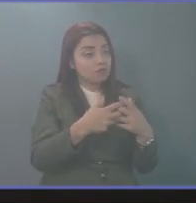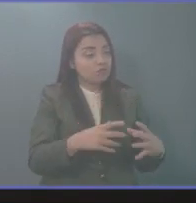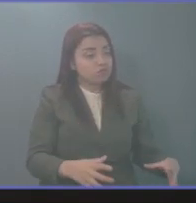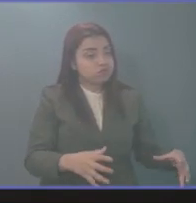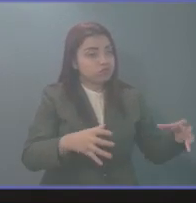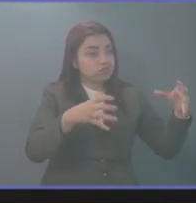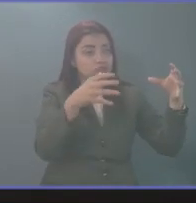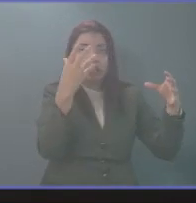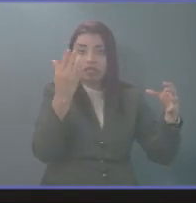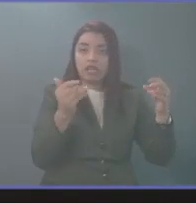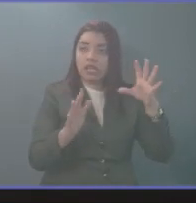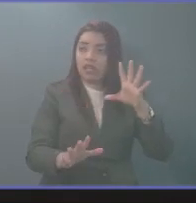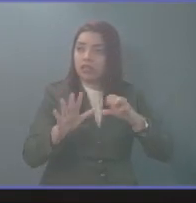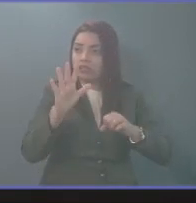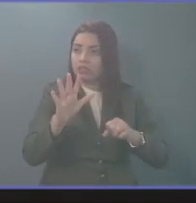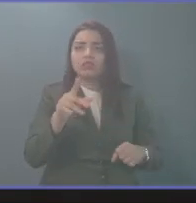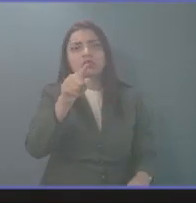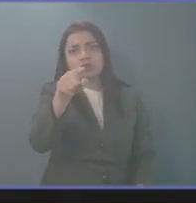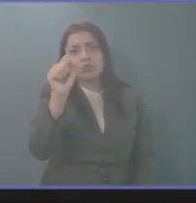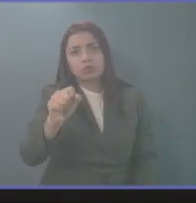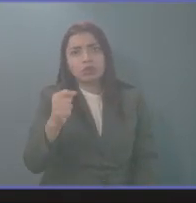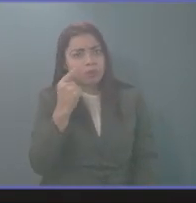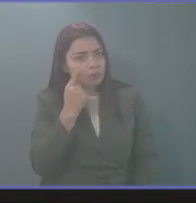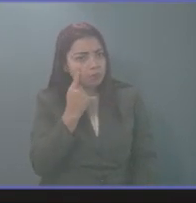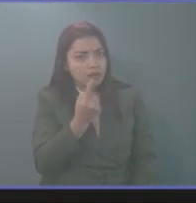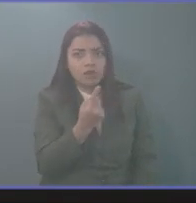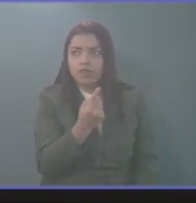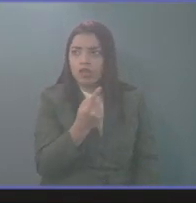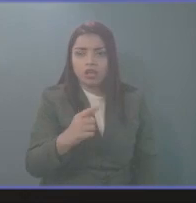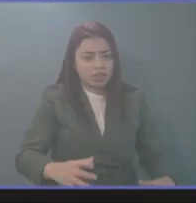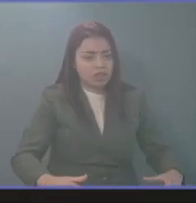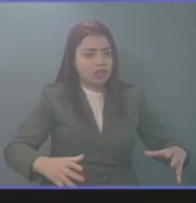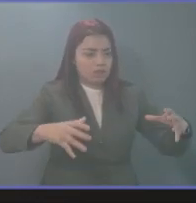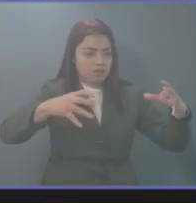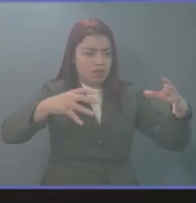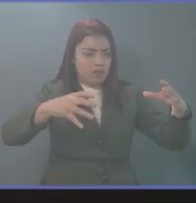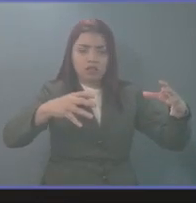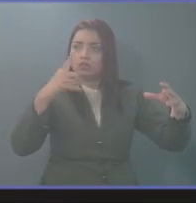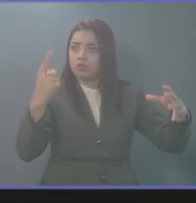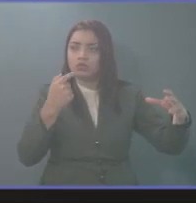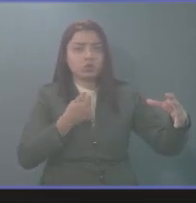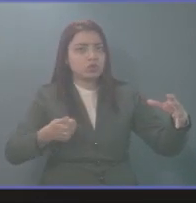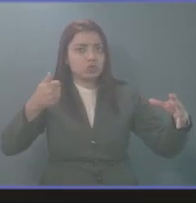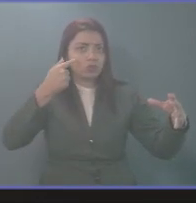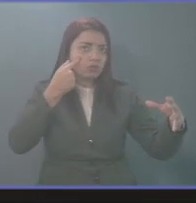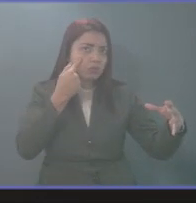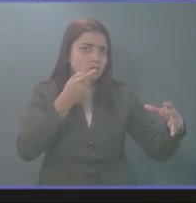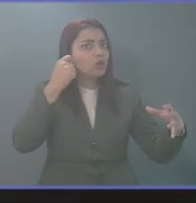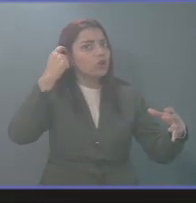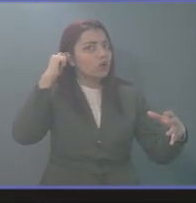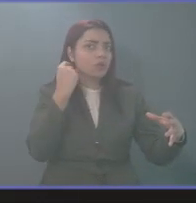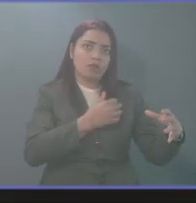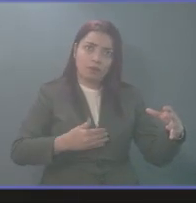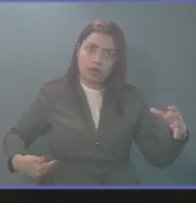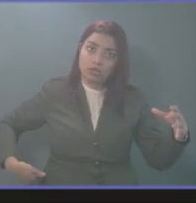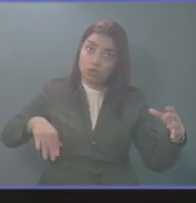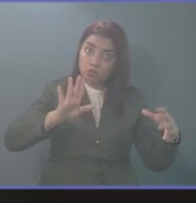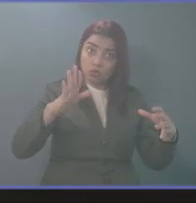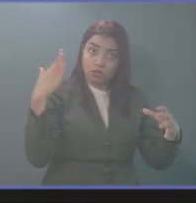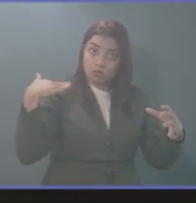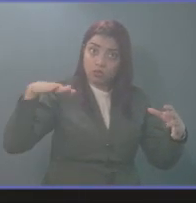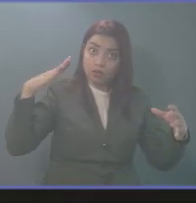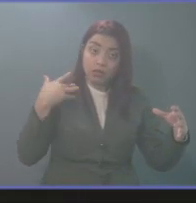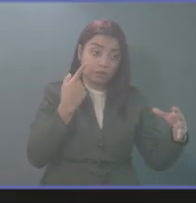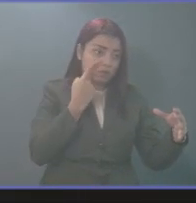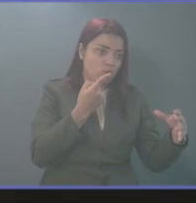Las Pavas el día 15. Usted pudo verificar que esas pilas, el supervisor, usted como presidente, con la experiencia que tiene, pudo ver un